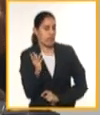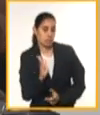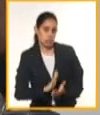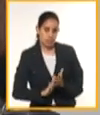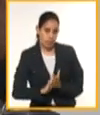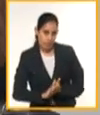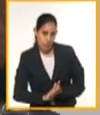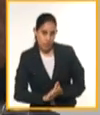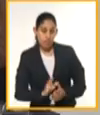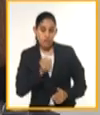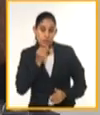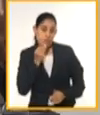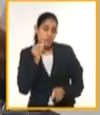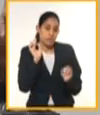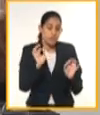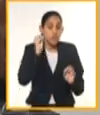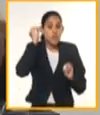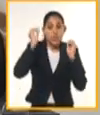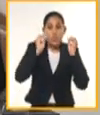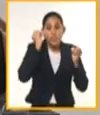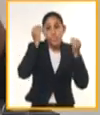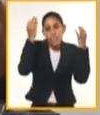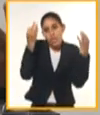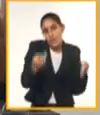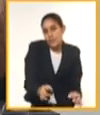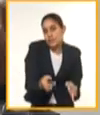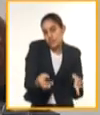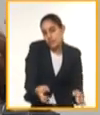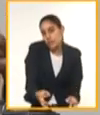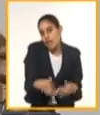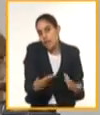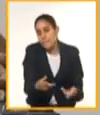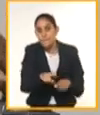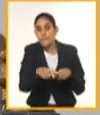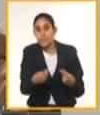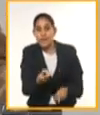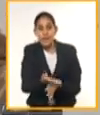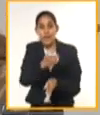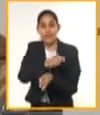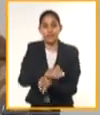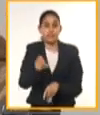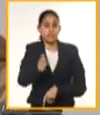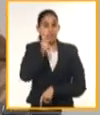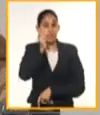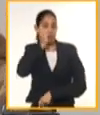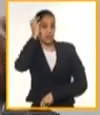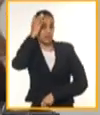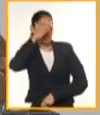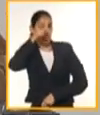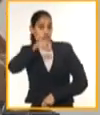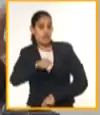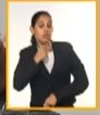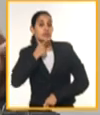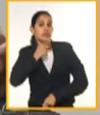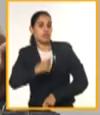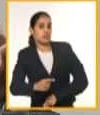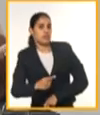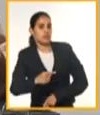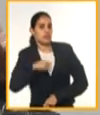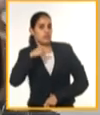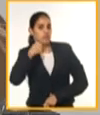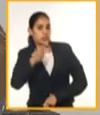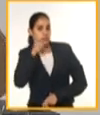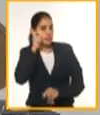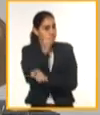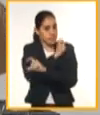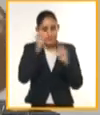Porque Donald Trump ha estado hablando así desde su campaña. No hay por qué